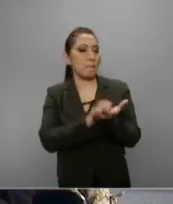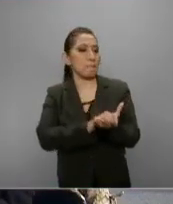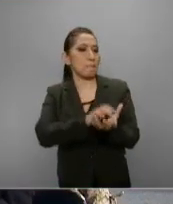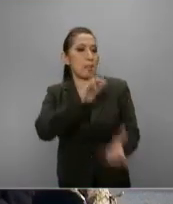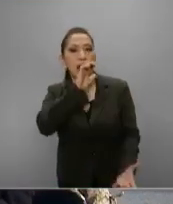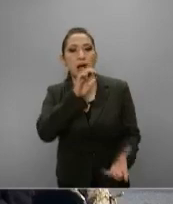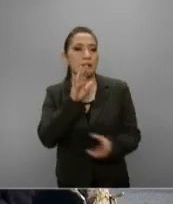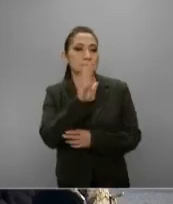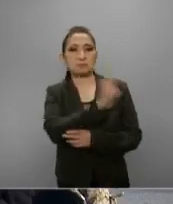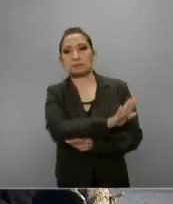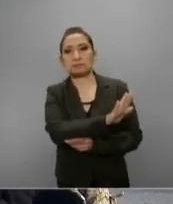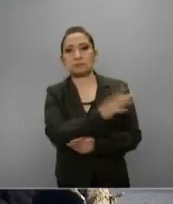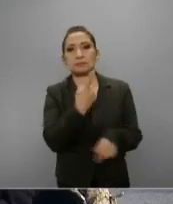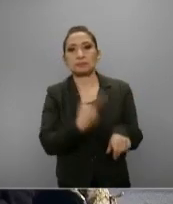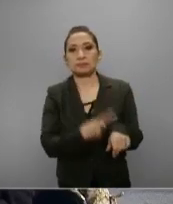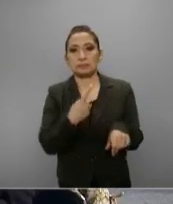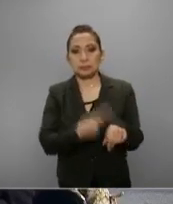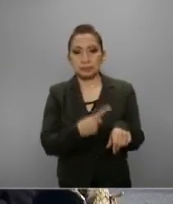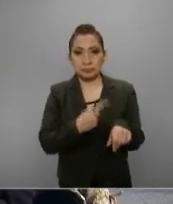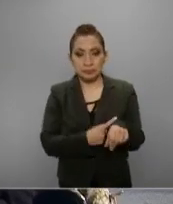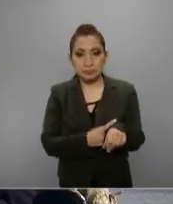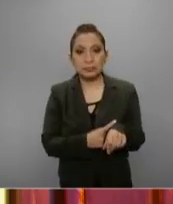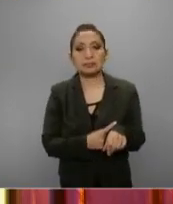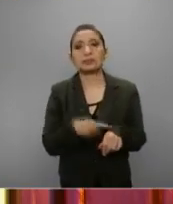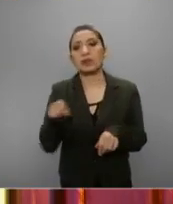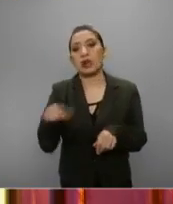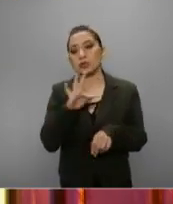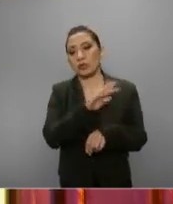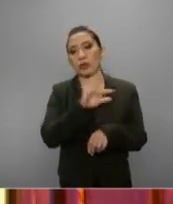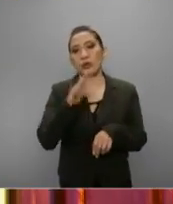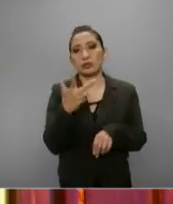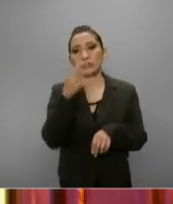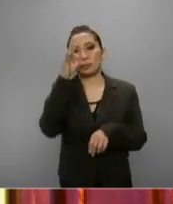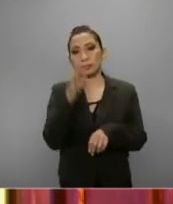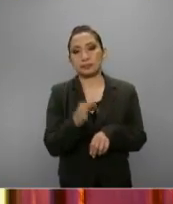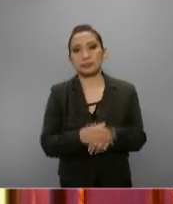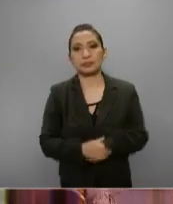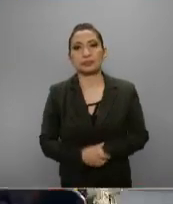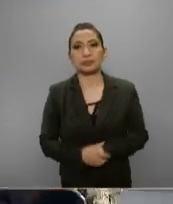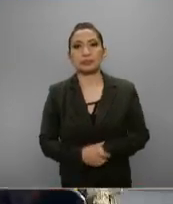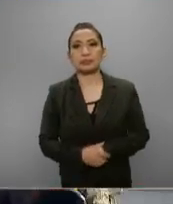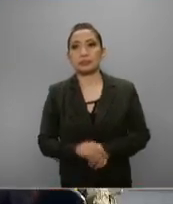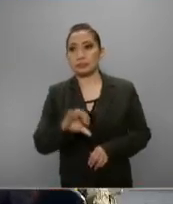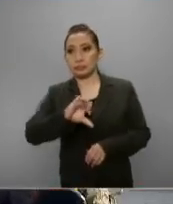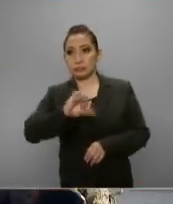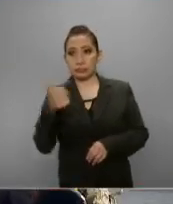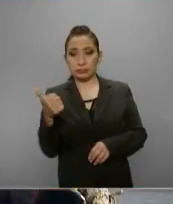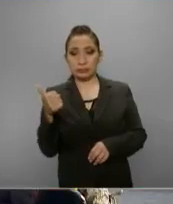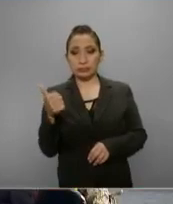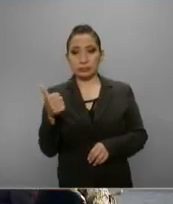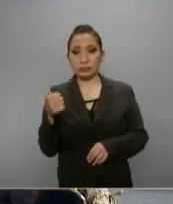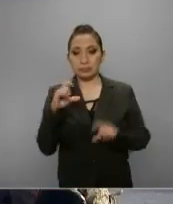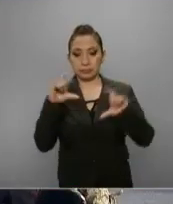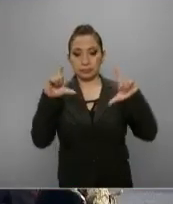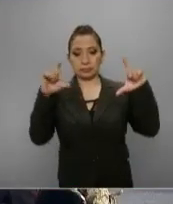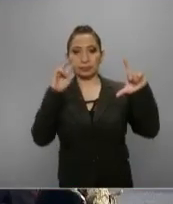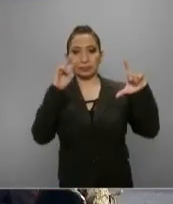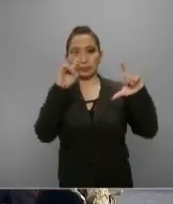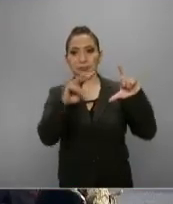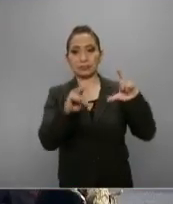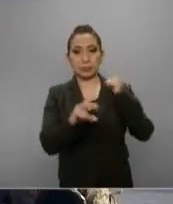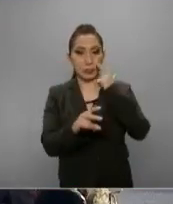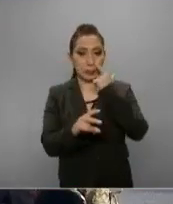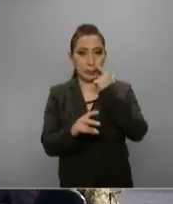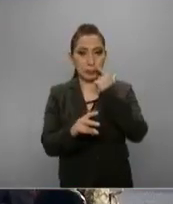siguen teniendo un poco más de carga acumulada con un 58%. En la siguiente diapositiva vemos